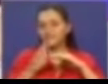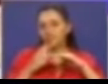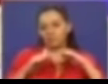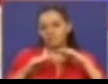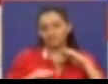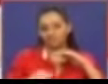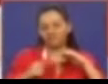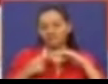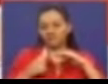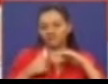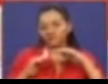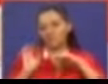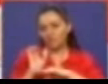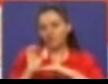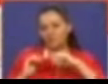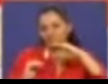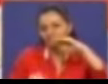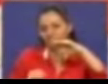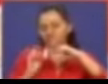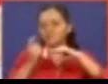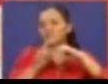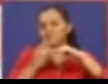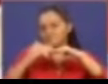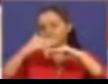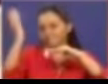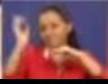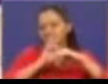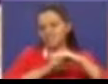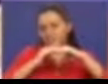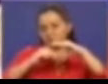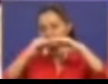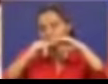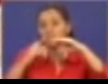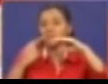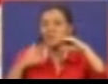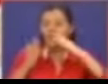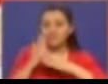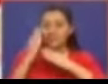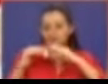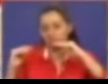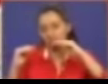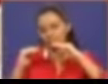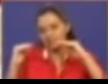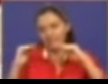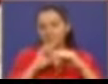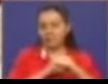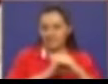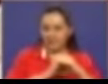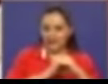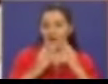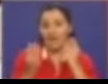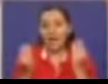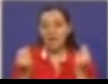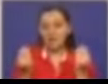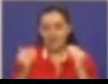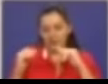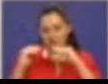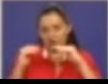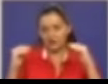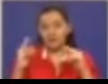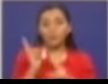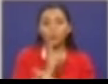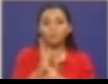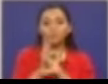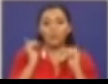contenido digital. Estamos por abajo. Asequibilidad. Estamos casi igual que Chile. Habilidades, igual que Chile. Uso individual, nos